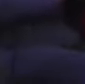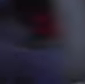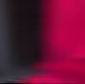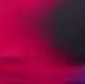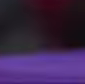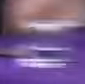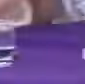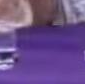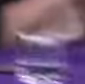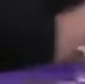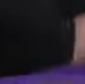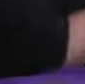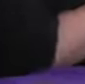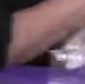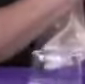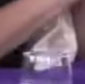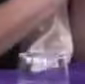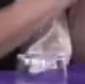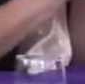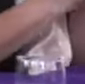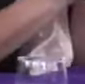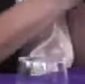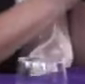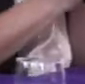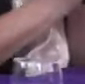Gabriel Zúñiga,